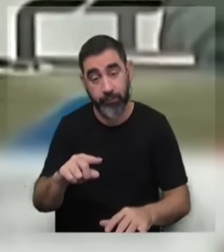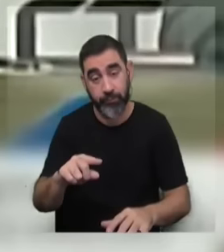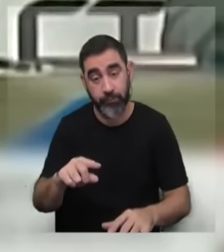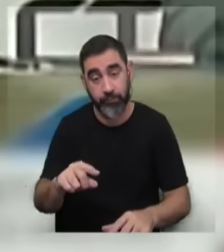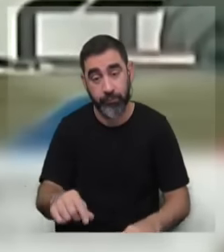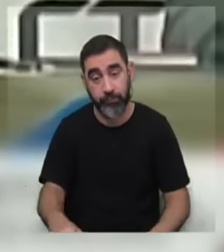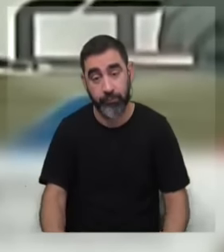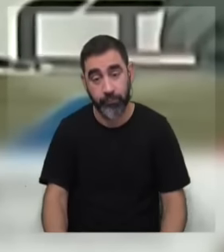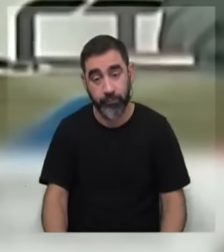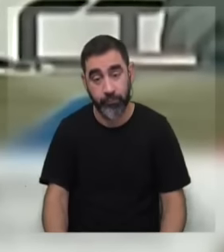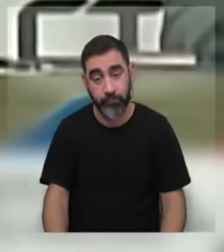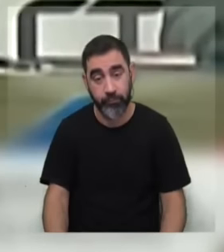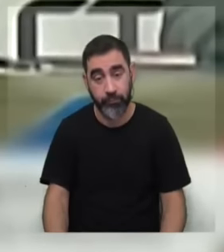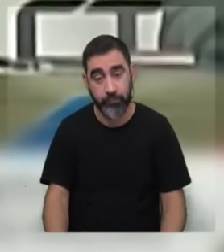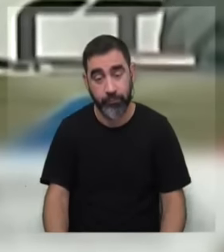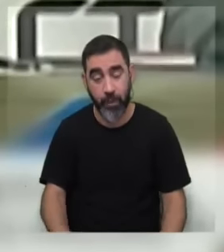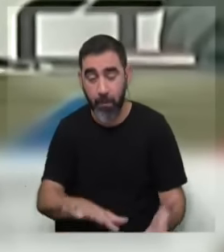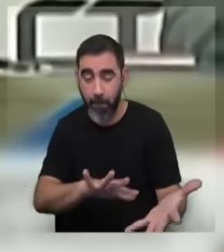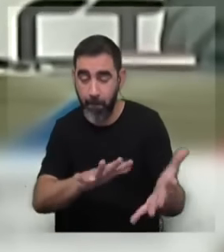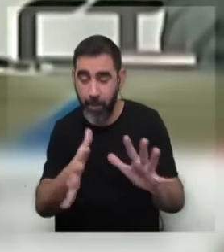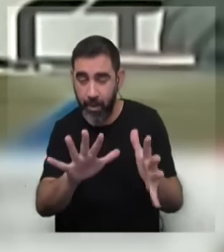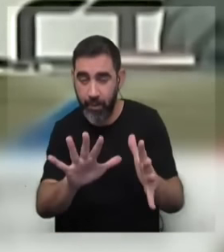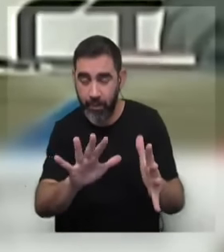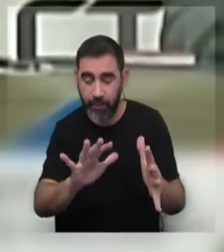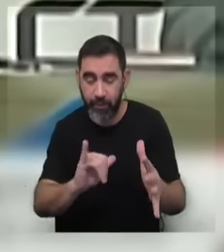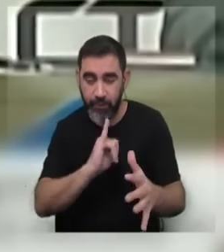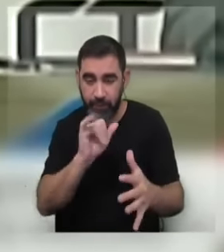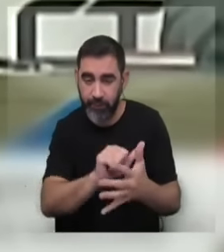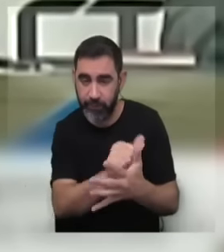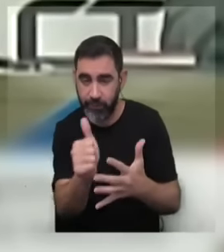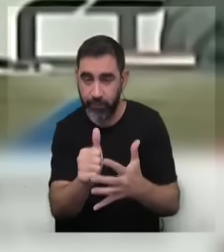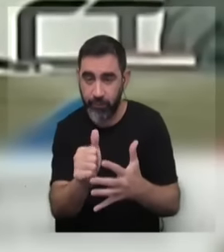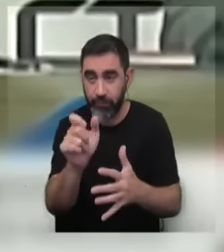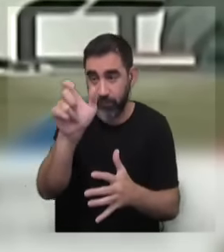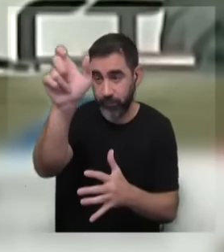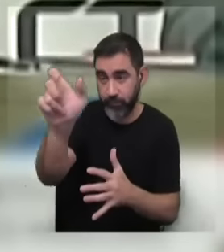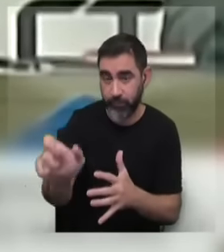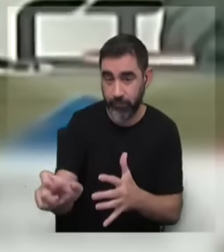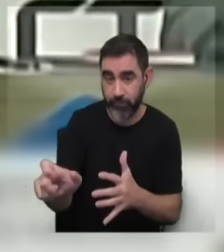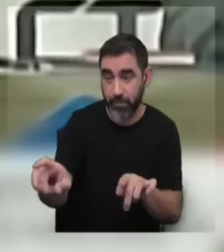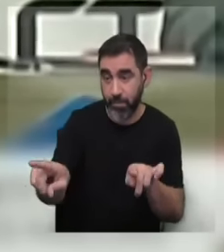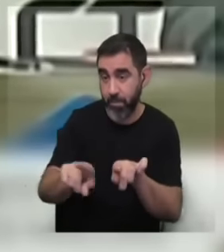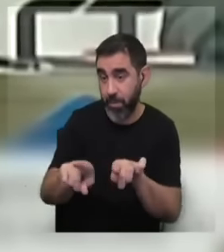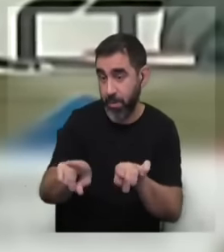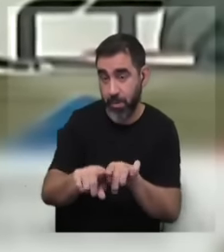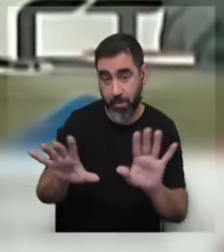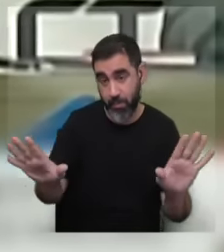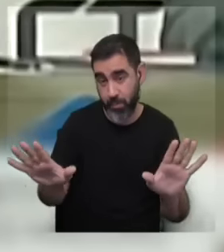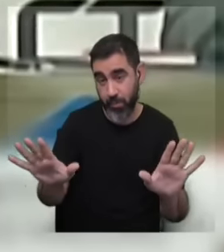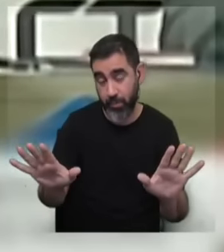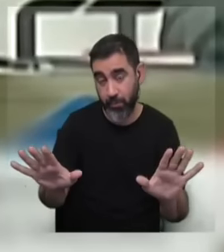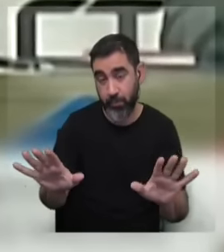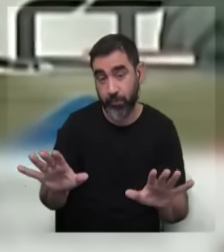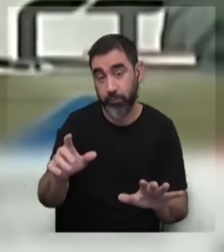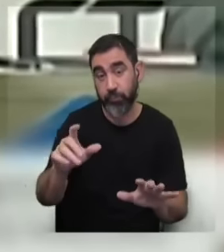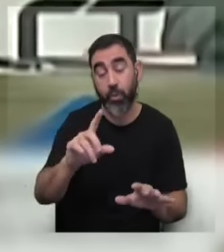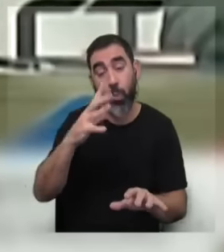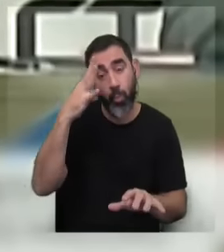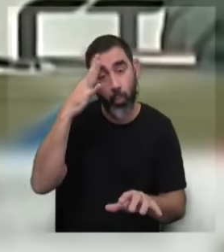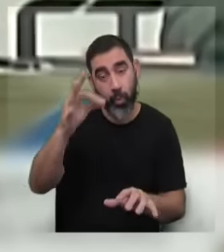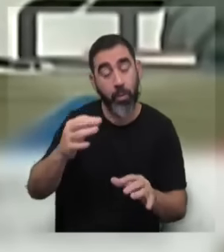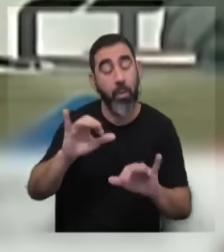pero con un guion parecido los protagonistas somos los mismos por un lado el pueblo